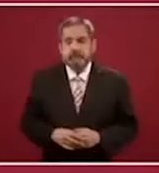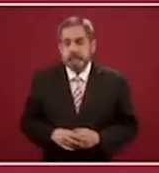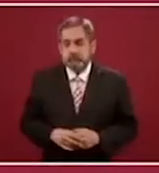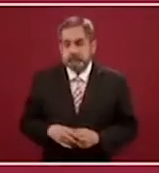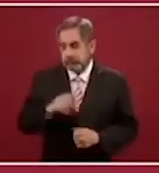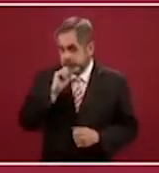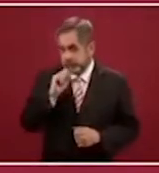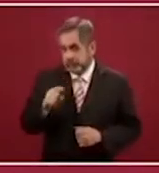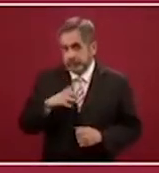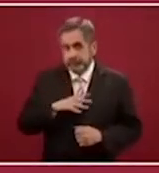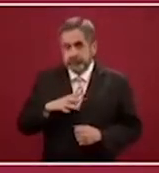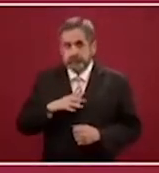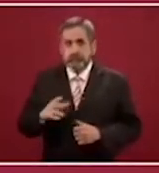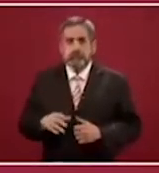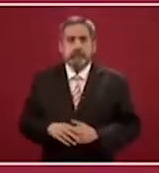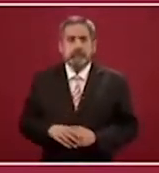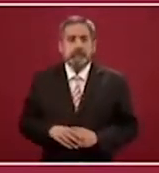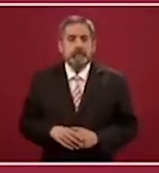hay